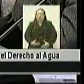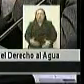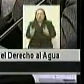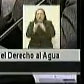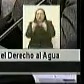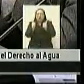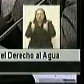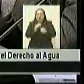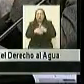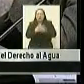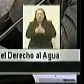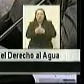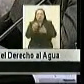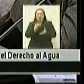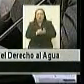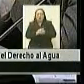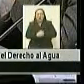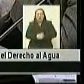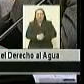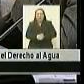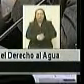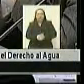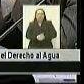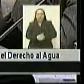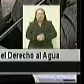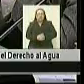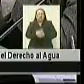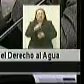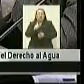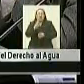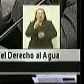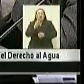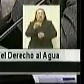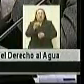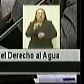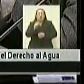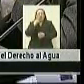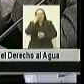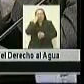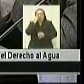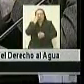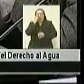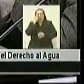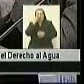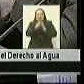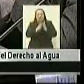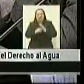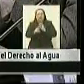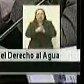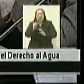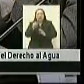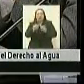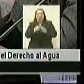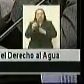vivienda adecuados, tal como lo ha establecido la ONU, PIDESC, el Programa de los Derechos